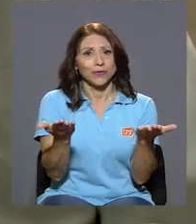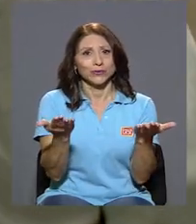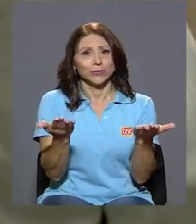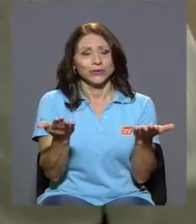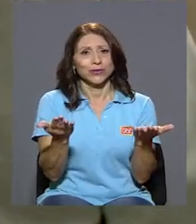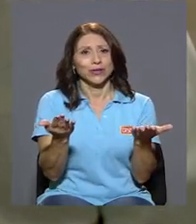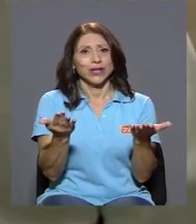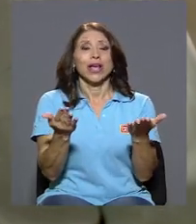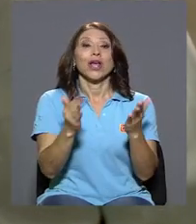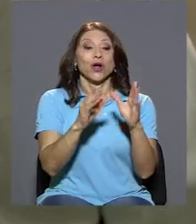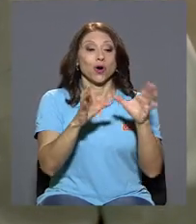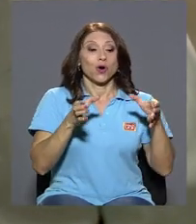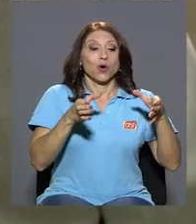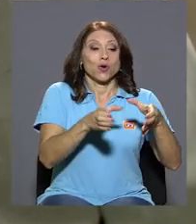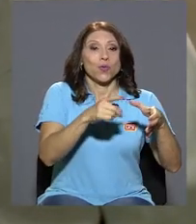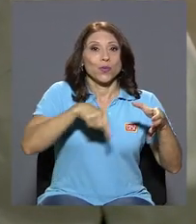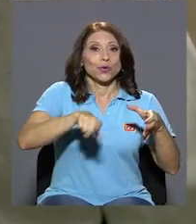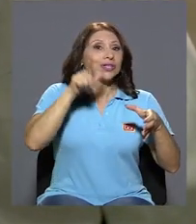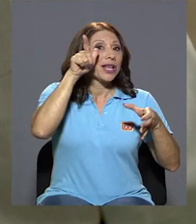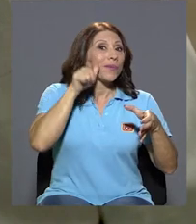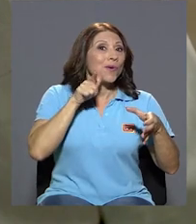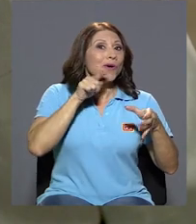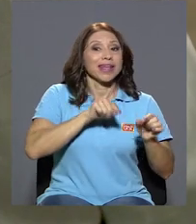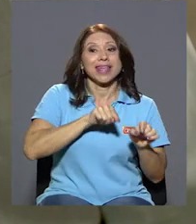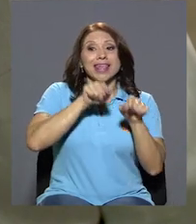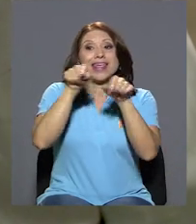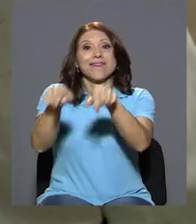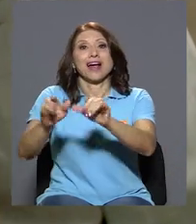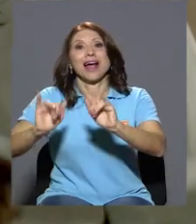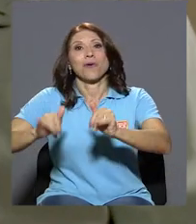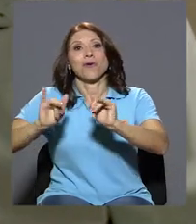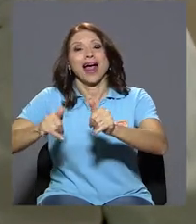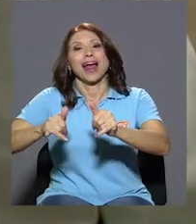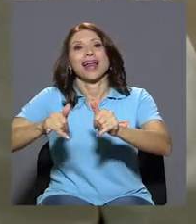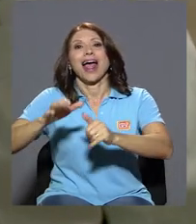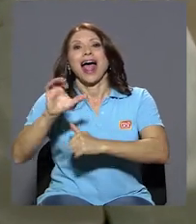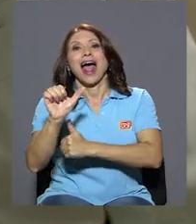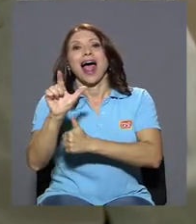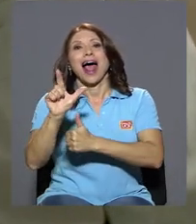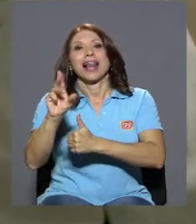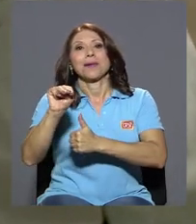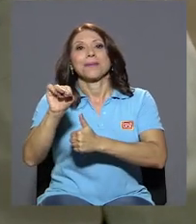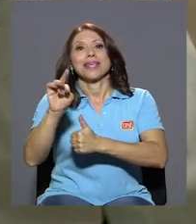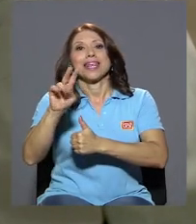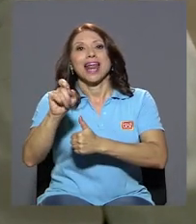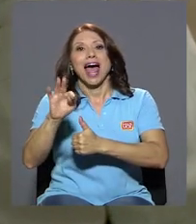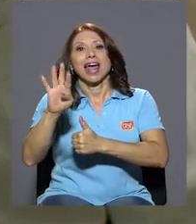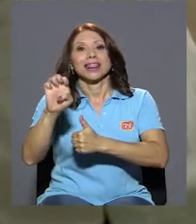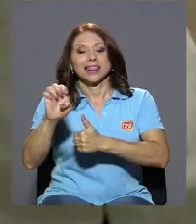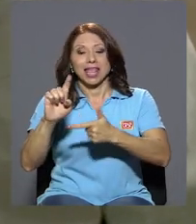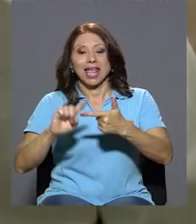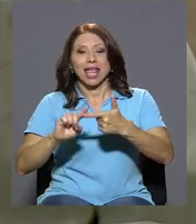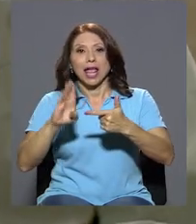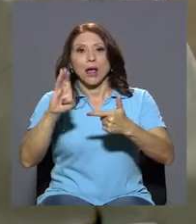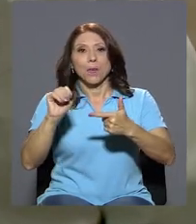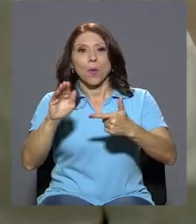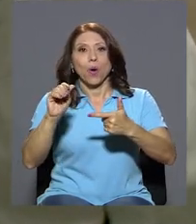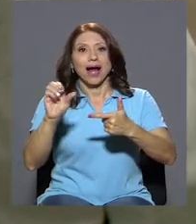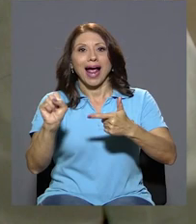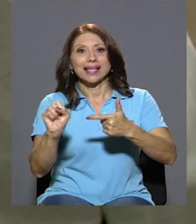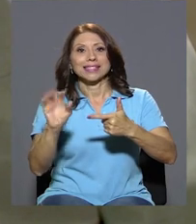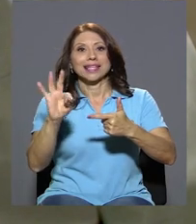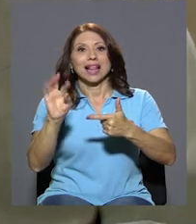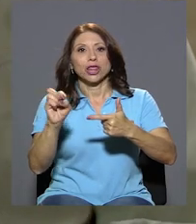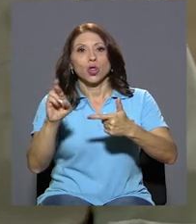de limón iban a jugar a almirante lo de jugar a boca del toro o iban a jugar a blues